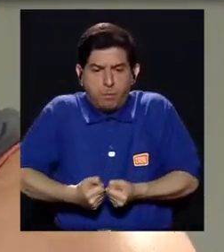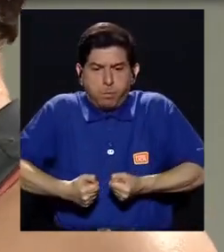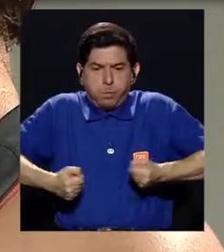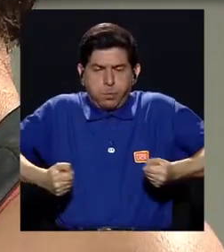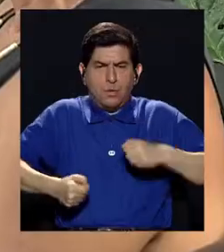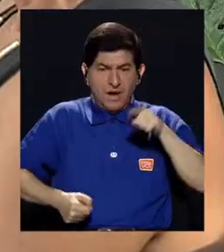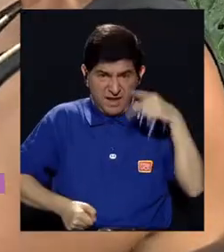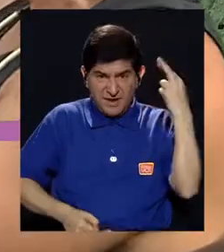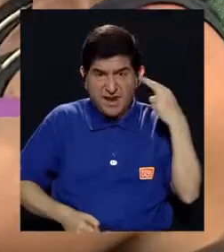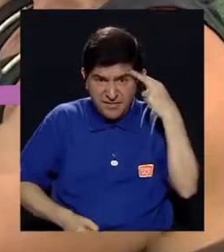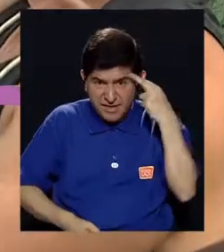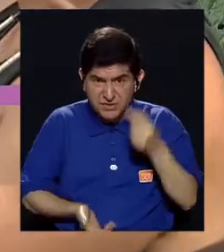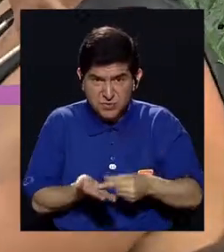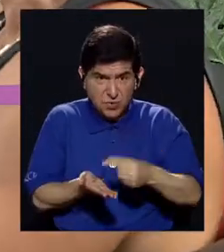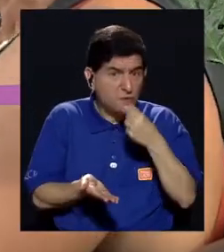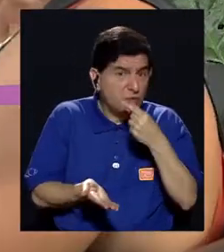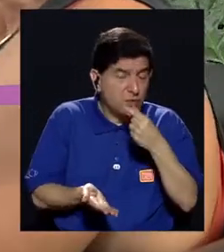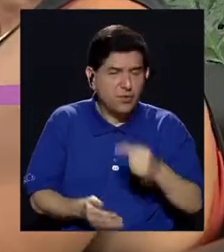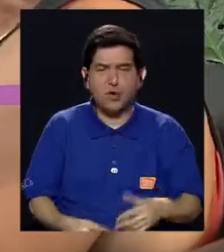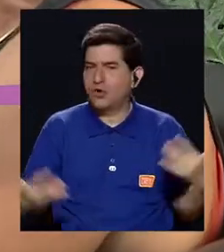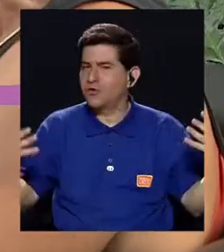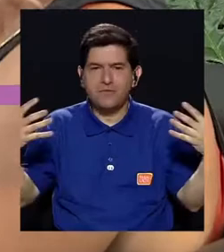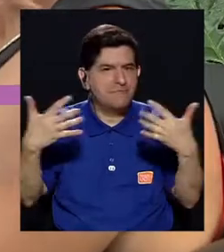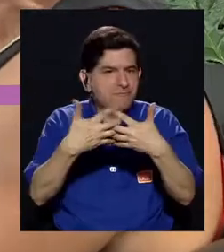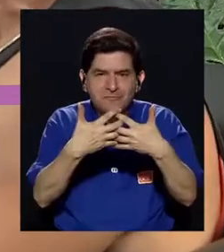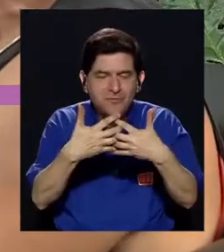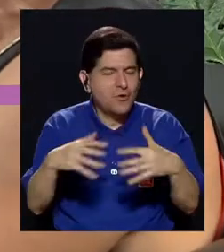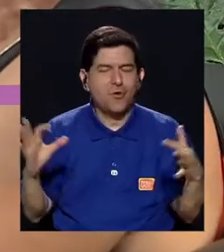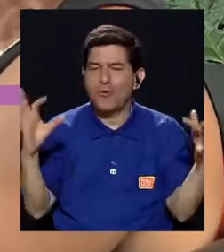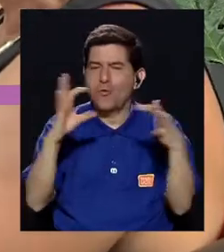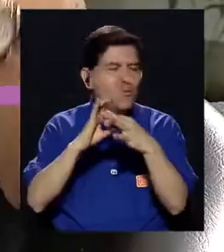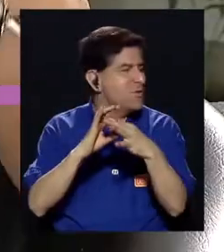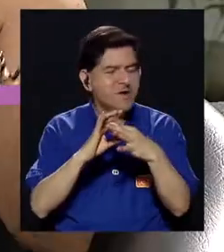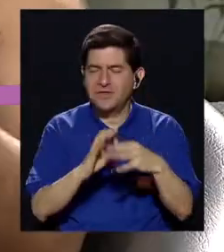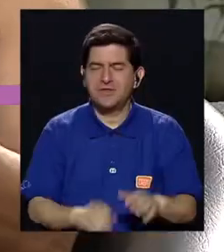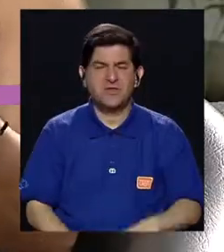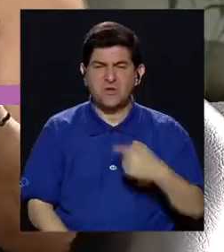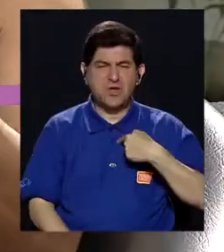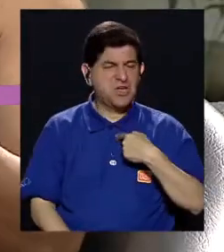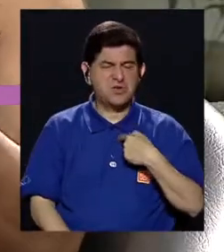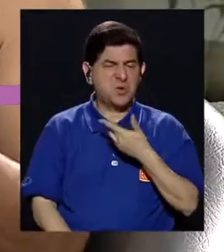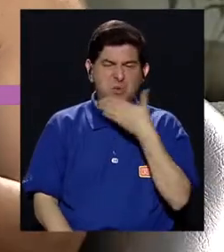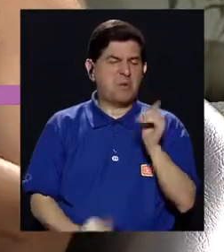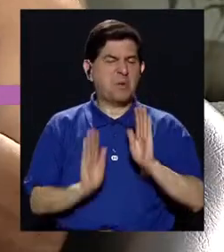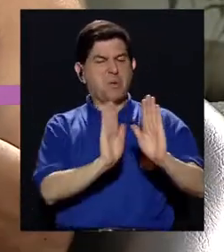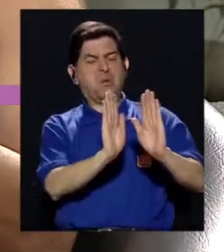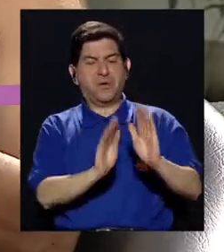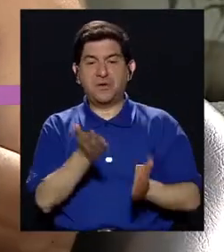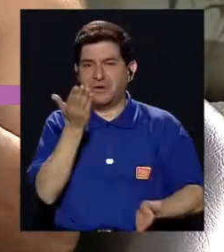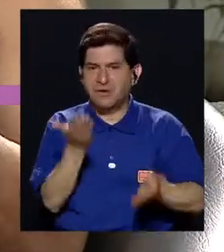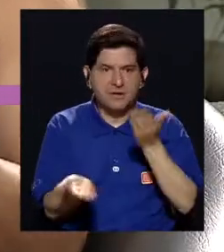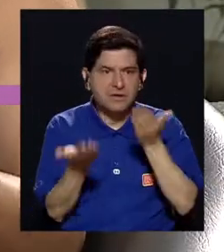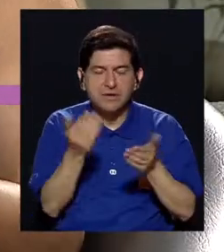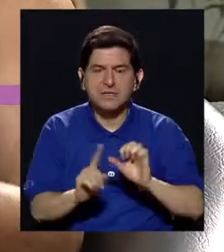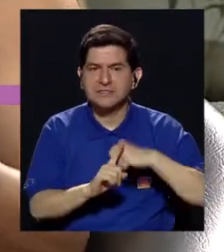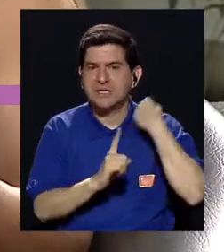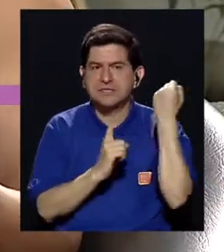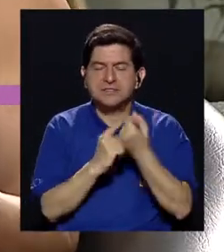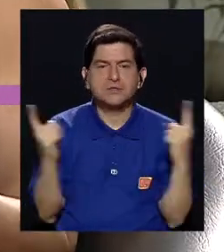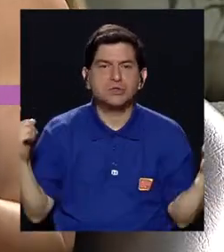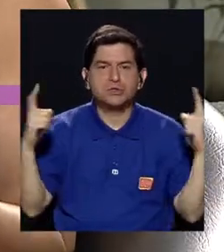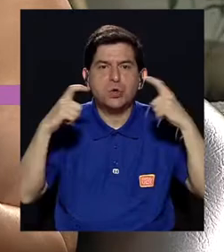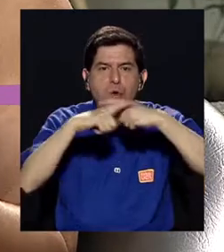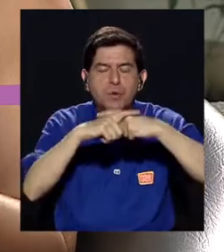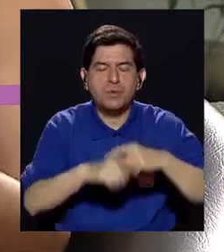por eso. No lo asociemos ya de una vez y me desmotivo y eso más bien va a ser más complejo en